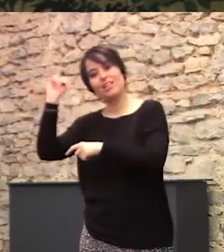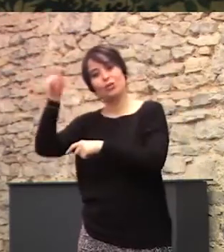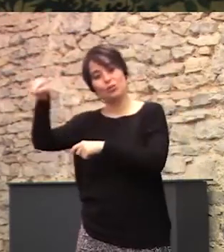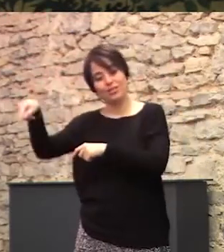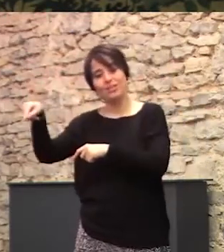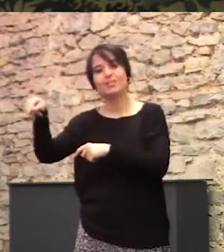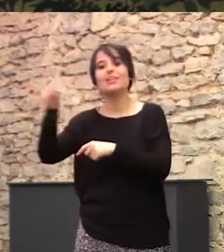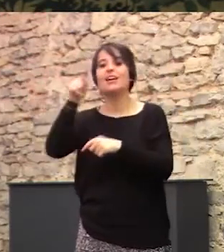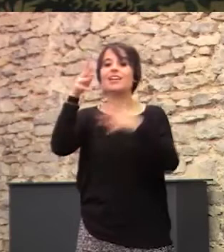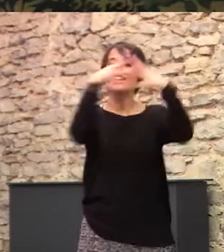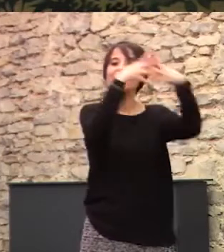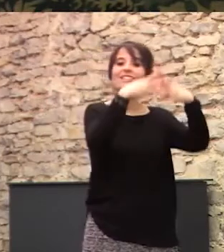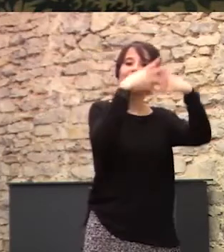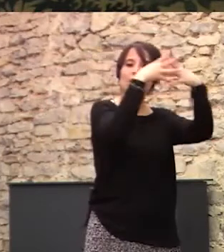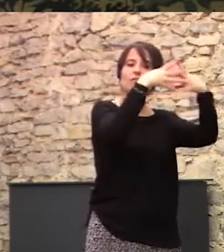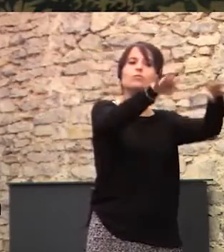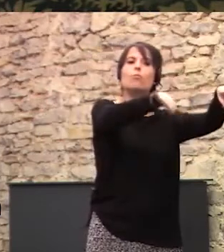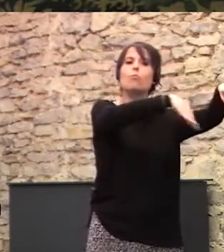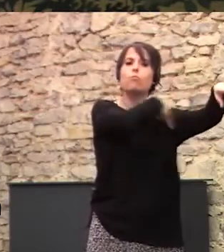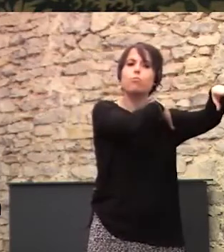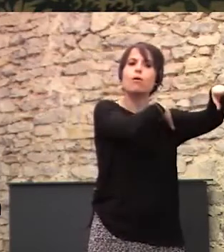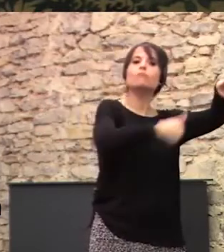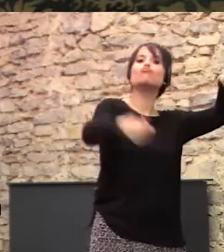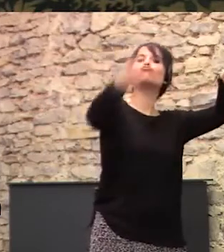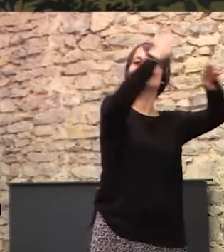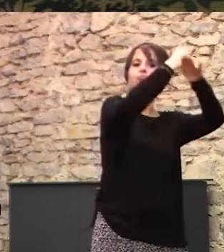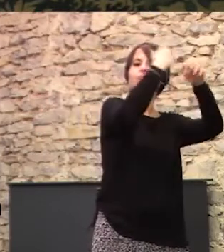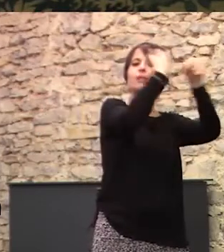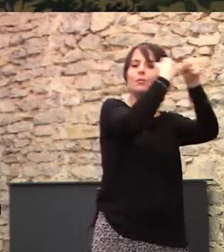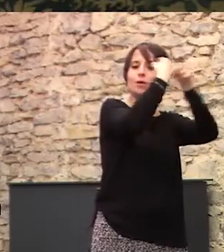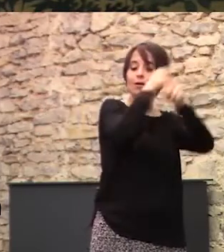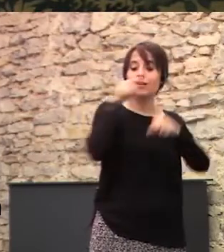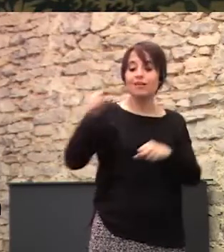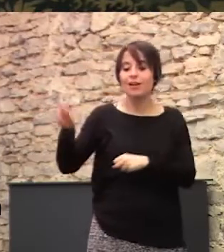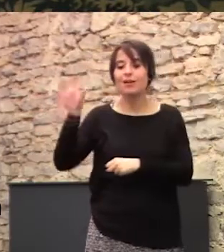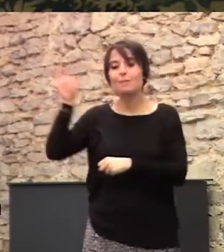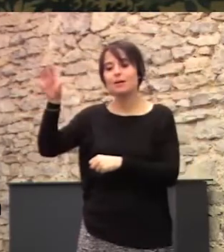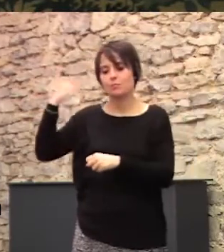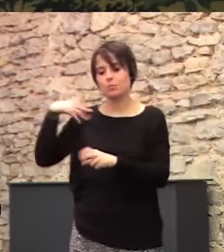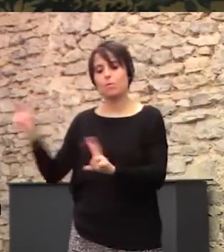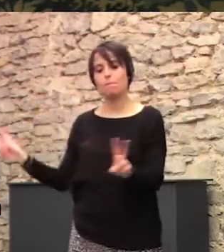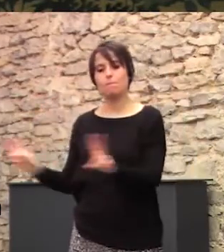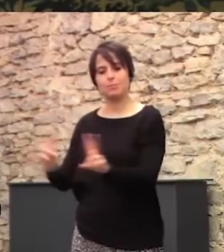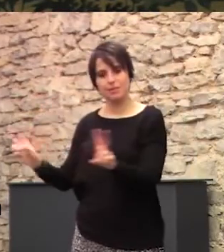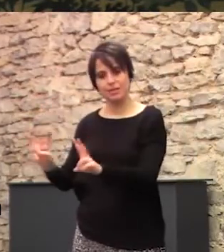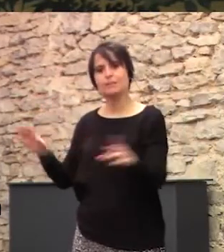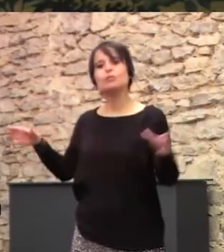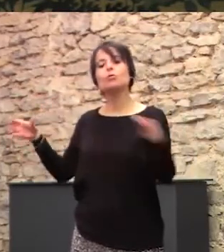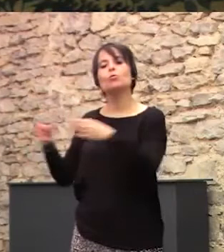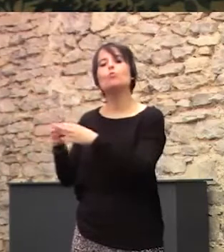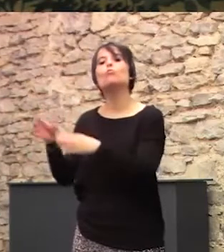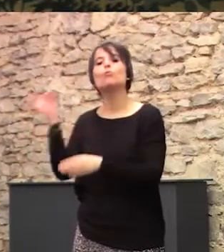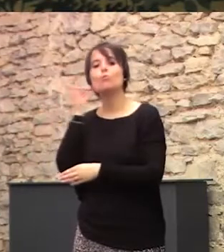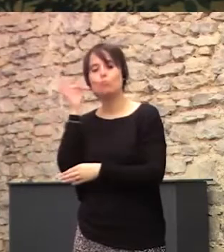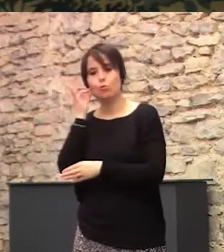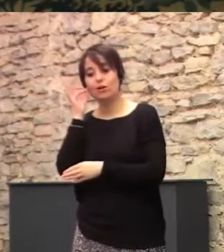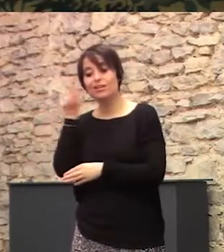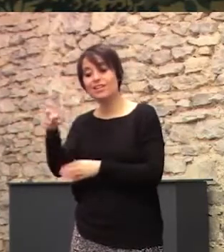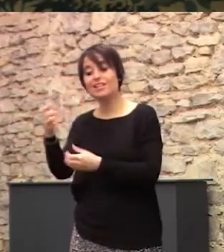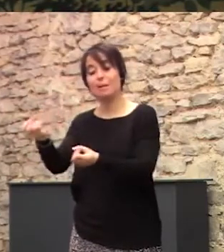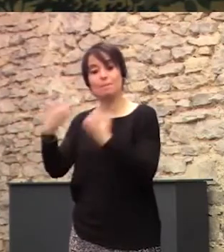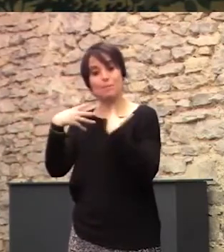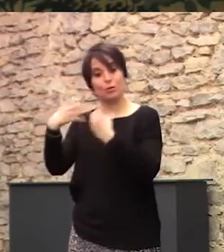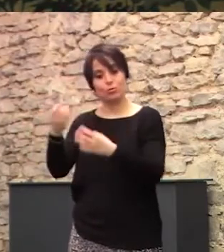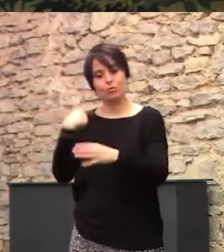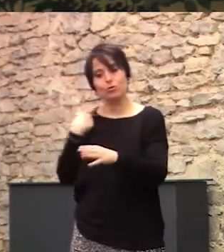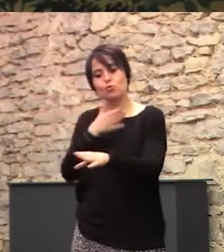trabajaba como académica y en Indonesia trabajaba como militante y trabajaba con grupos de mujeres. Y me decía, yo cuando voy